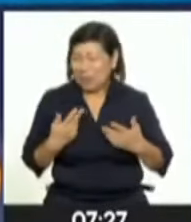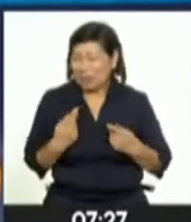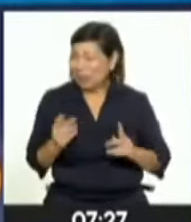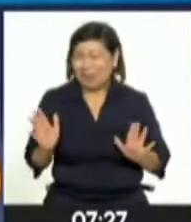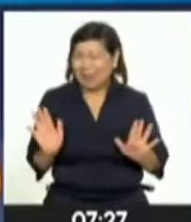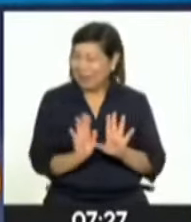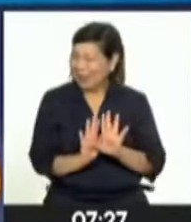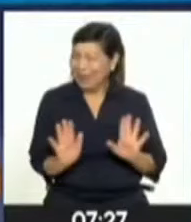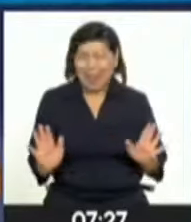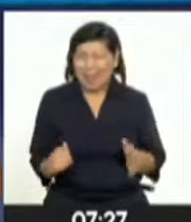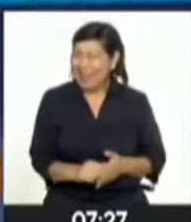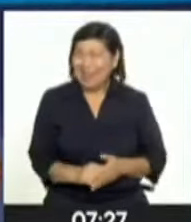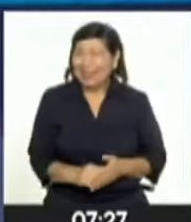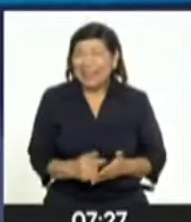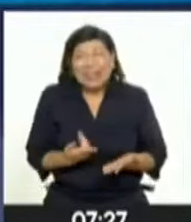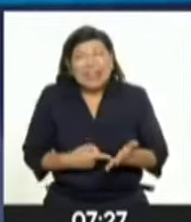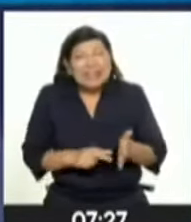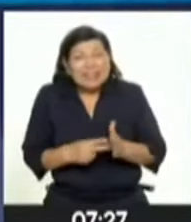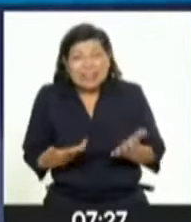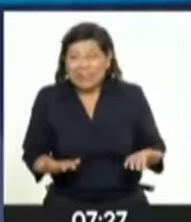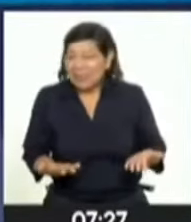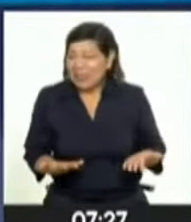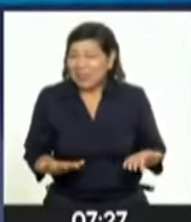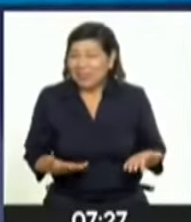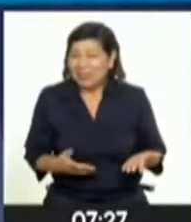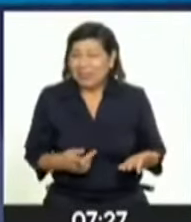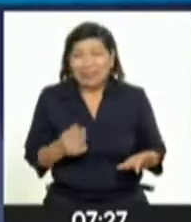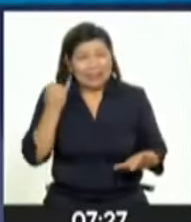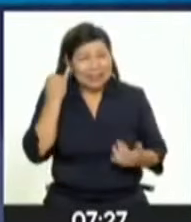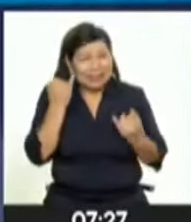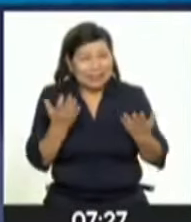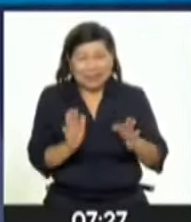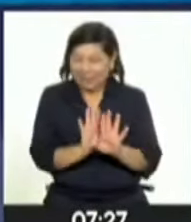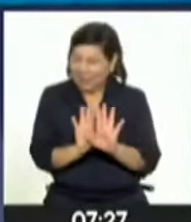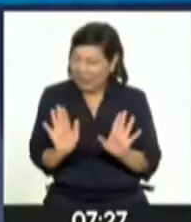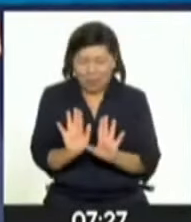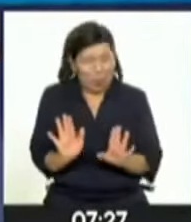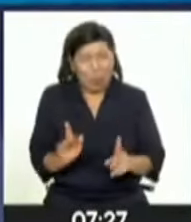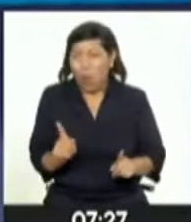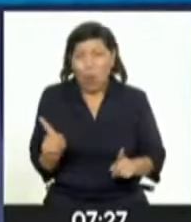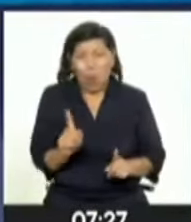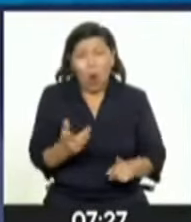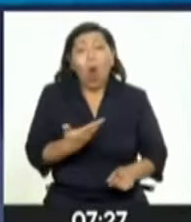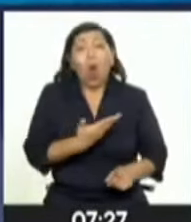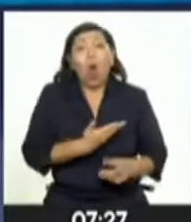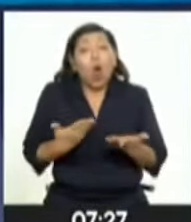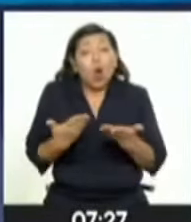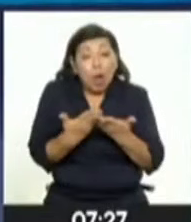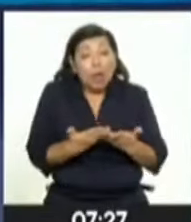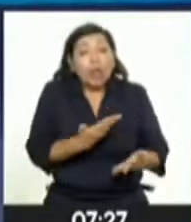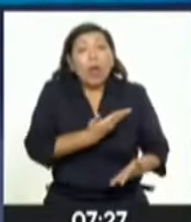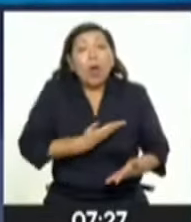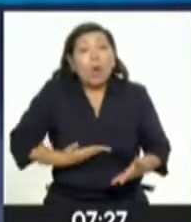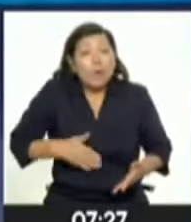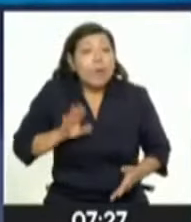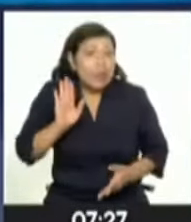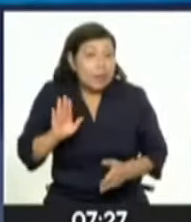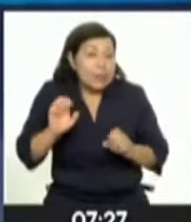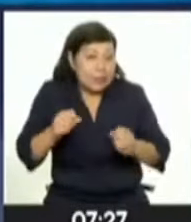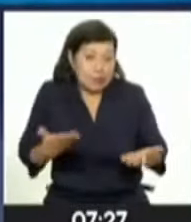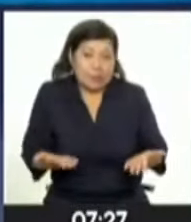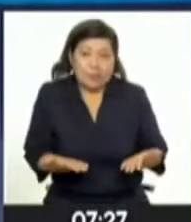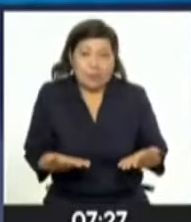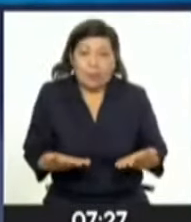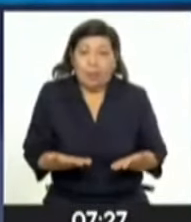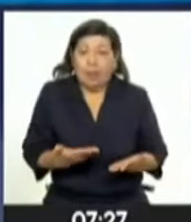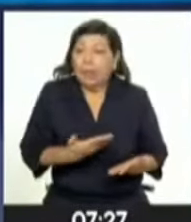permitir nada que genere esa idea siquiera, ¿no? No vamos a favor de la privatización de la educación